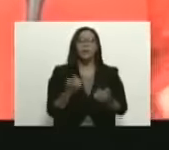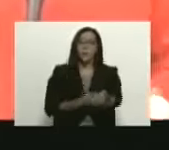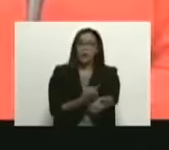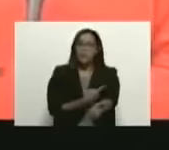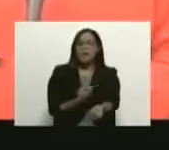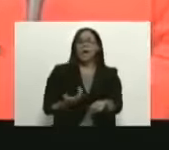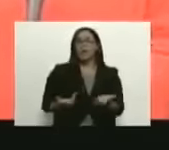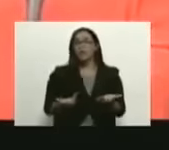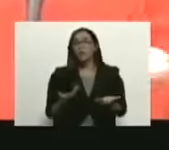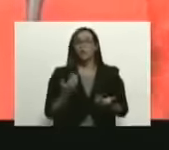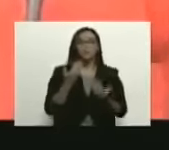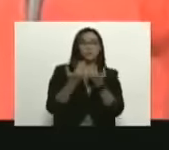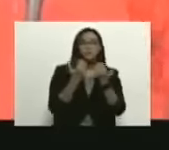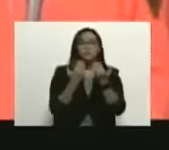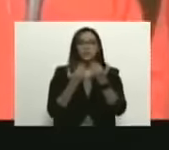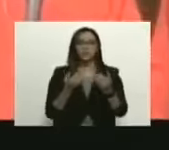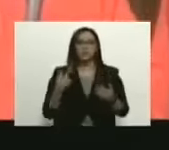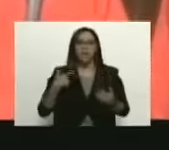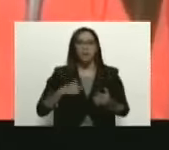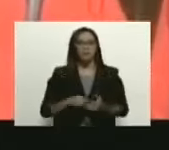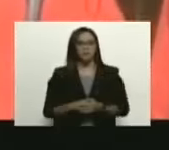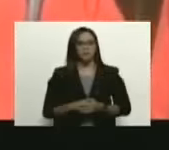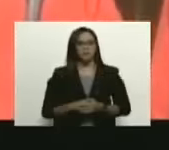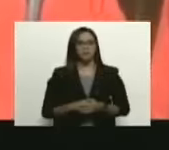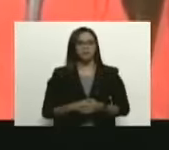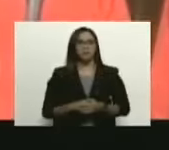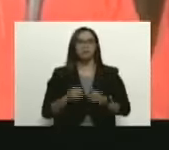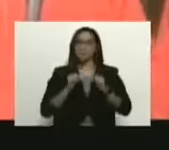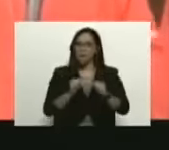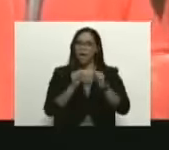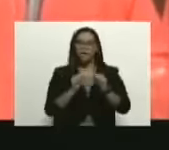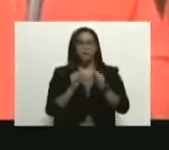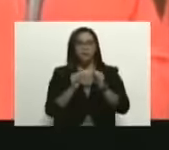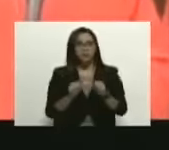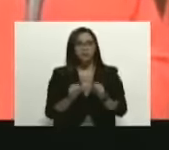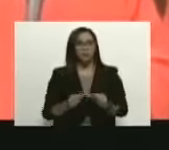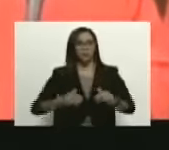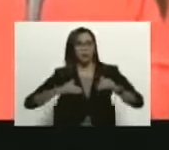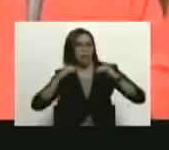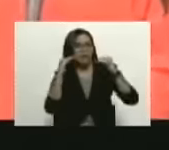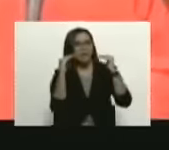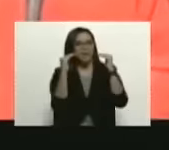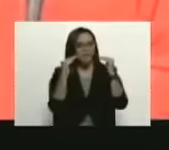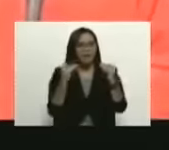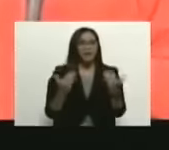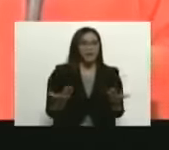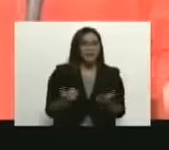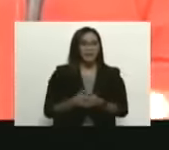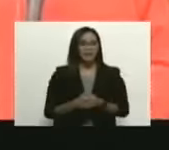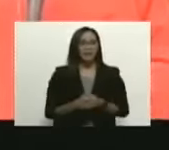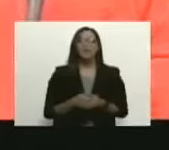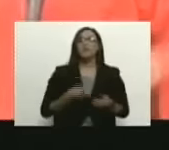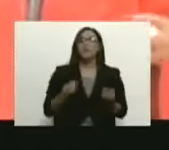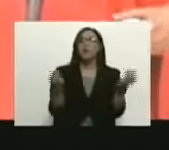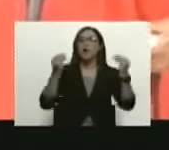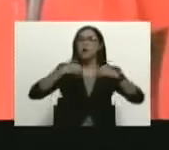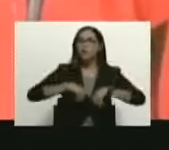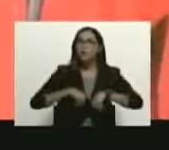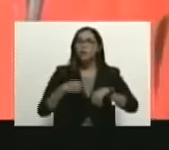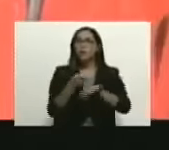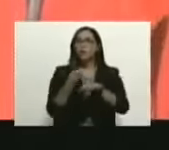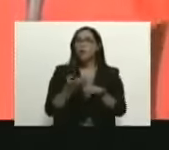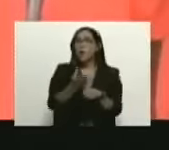vecinos, bueno, mantenemos pues, mantenemos en el nivel en que fue acordado por